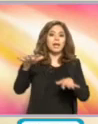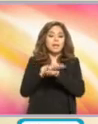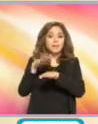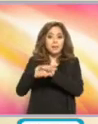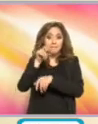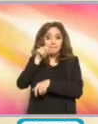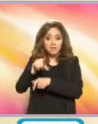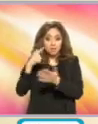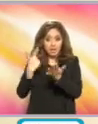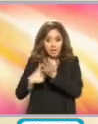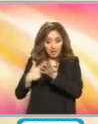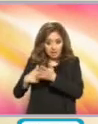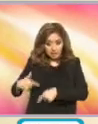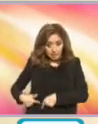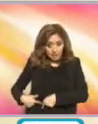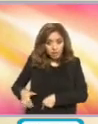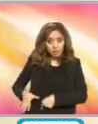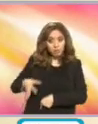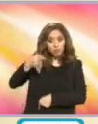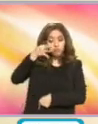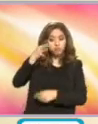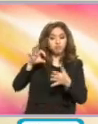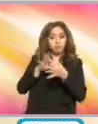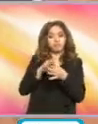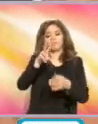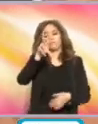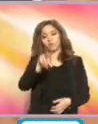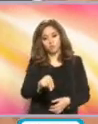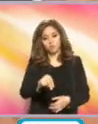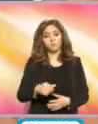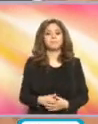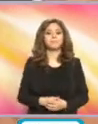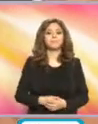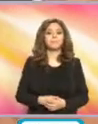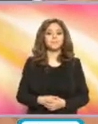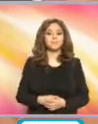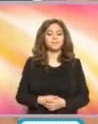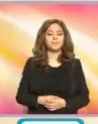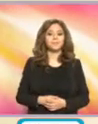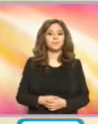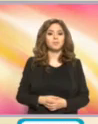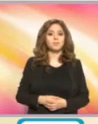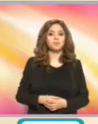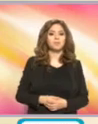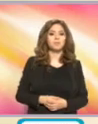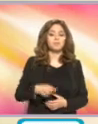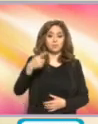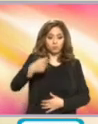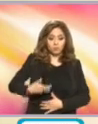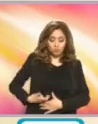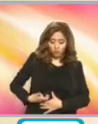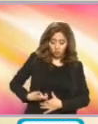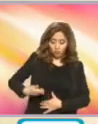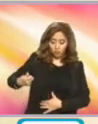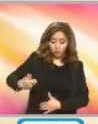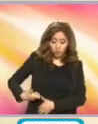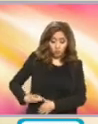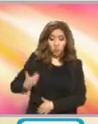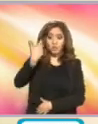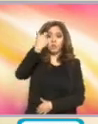fuera la grasa de esa parte zona. del cuerpo. Así es. Y no, realmente no aumenta con las subidas o bajadas de